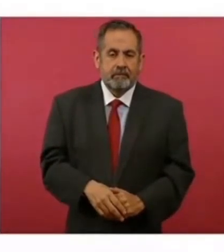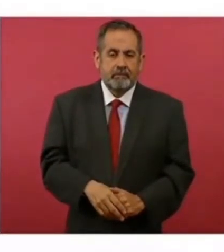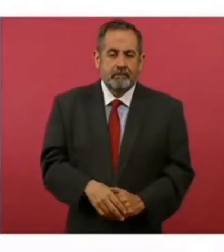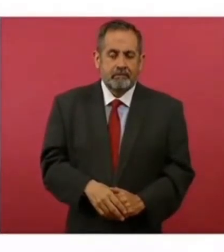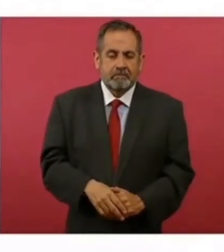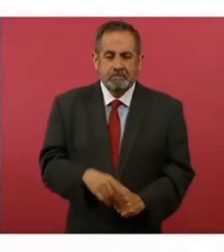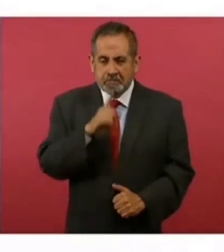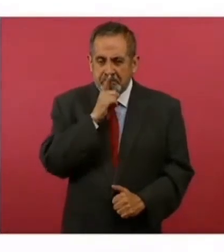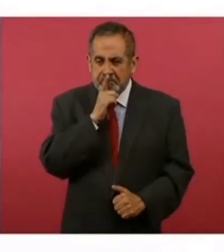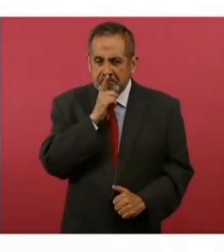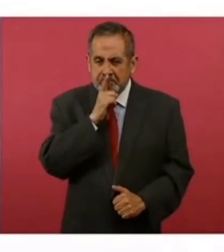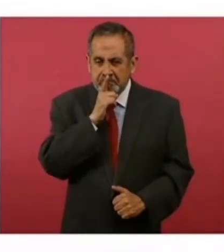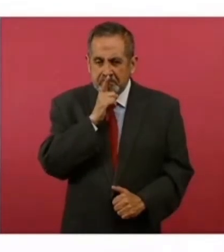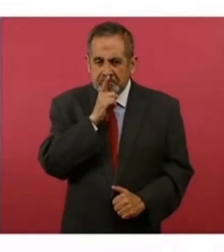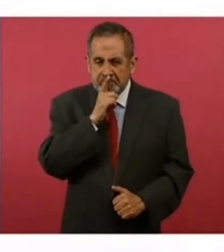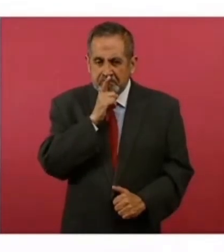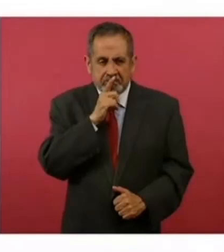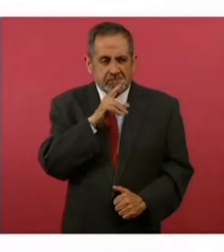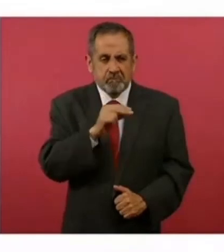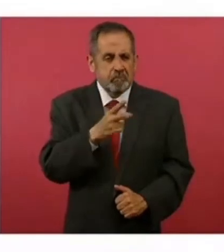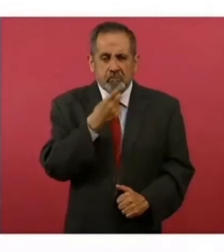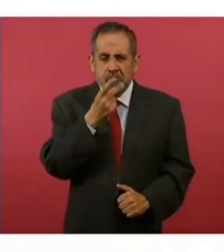Nada.